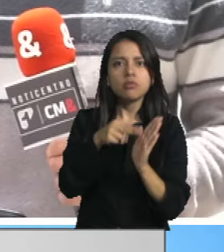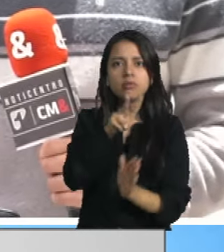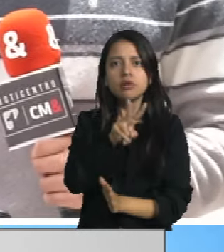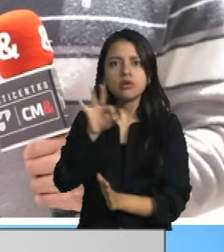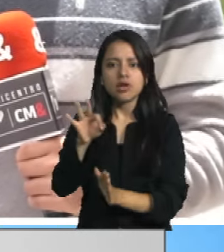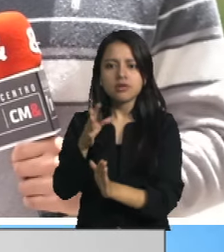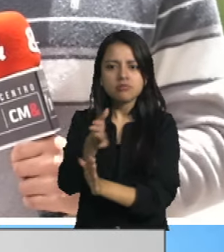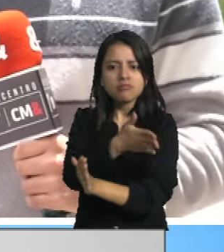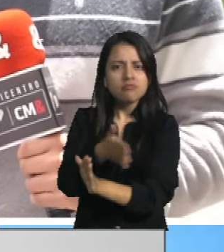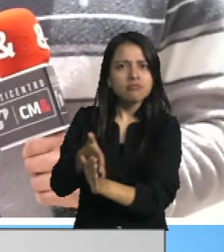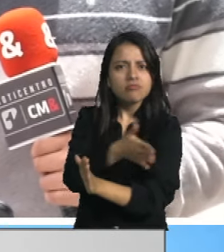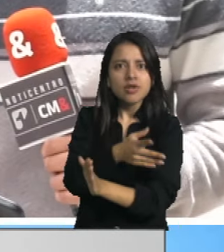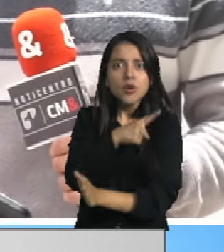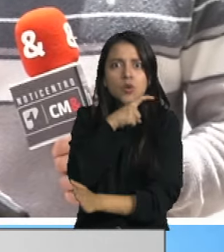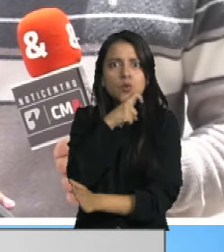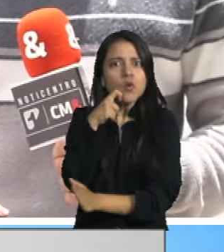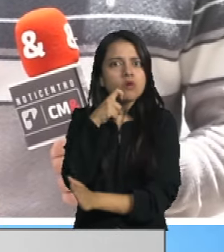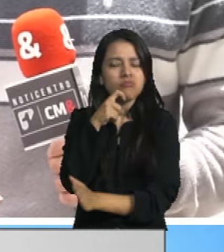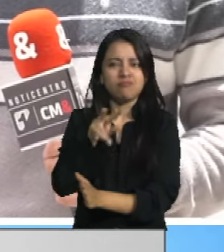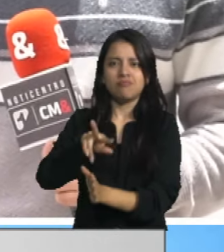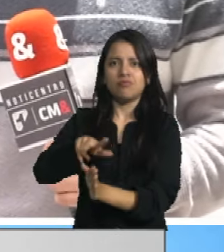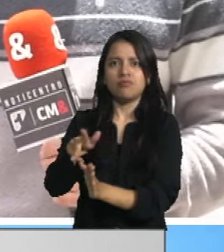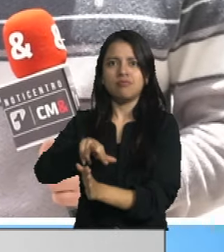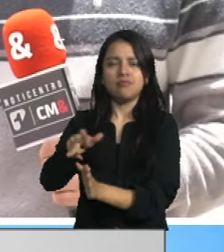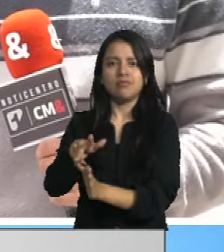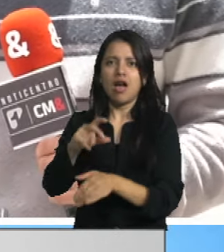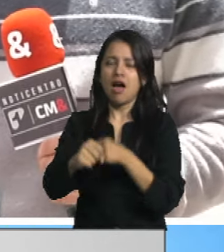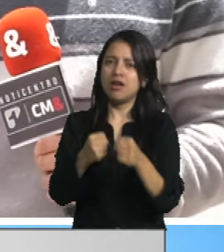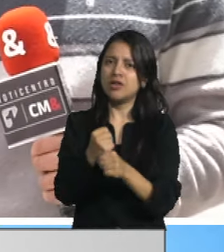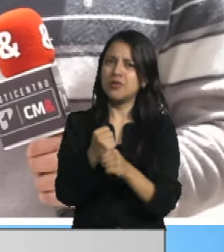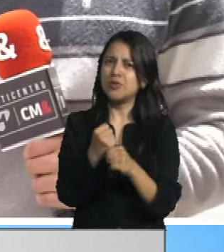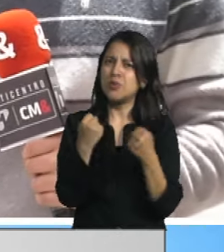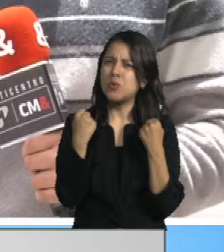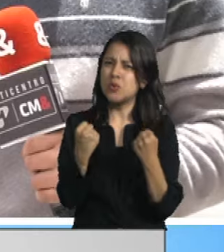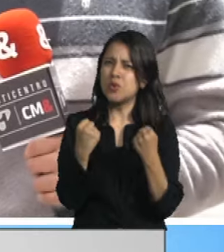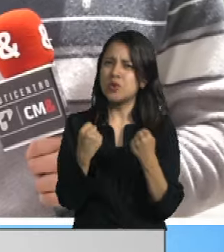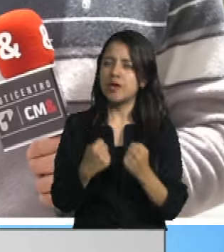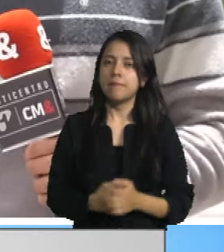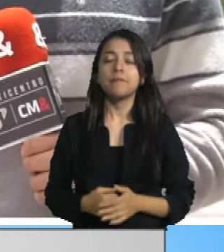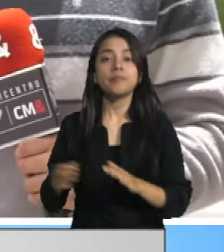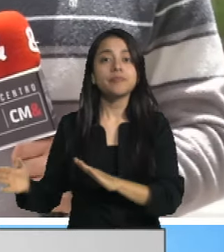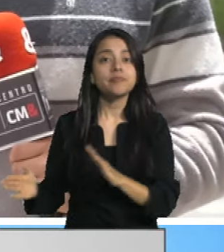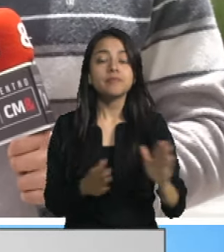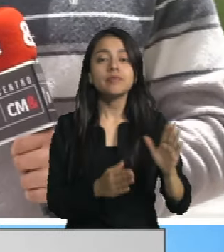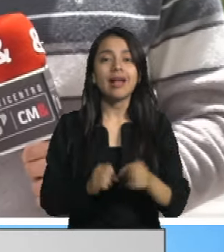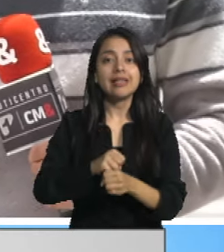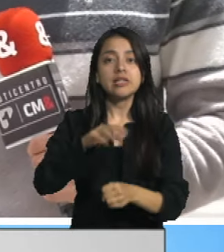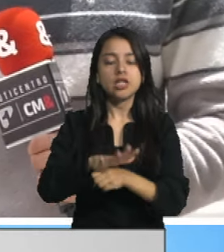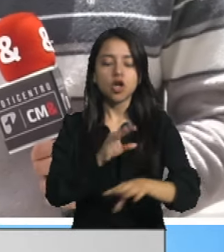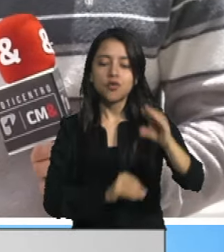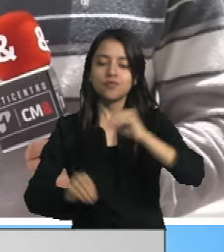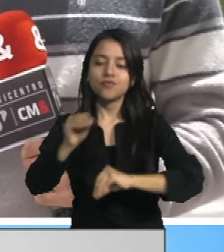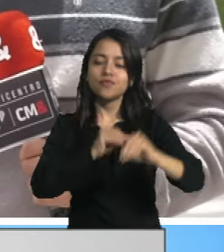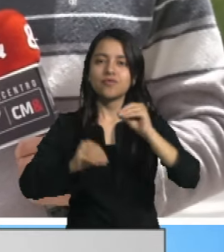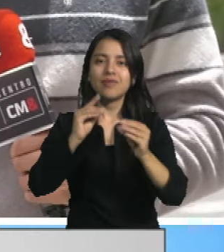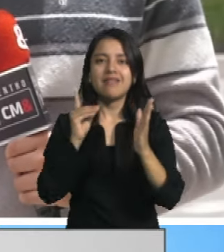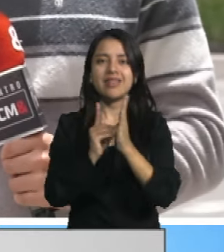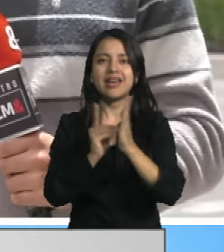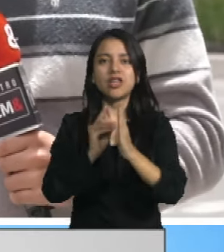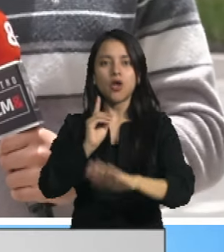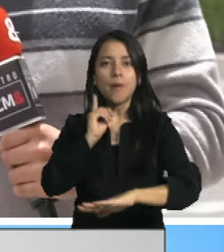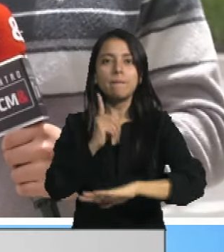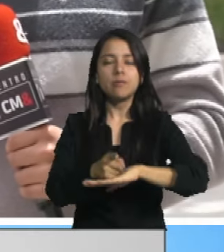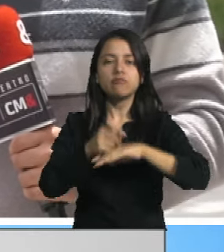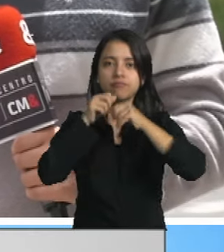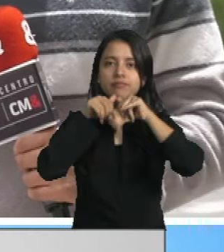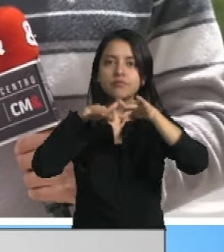Bueno, así las cosas, también el distrito prepara sanciones, prepara un decreto que estará publicado en los próximos días para comentarios en los que se expresará que estará